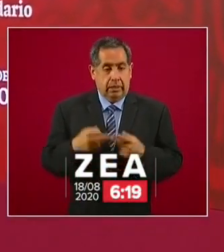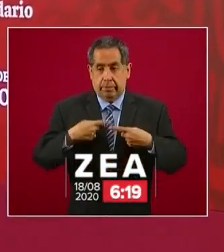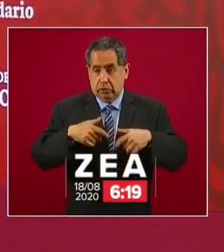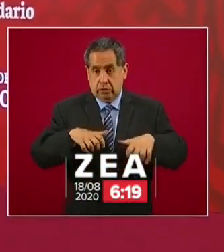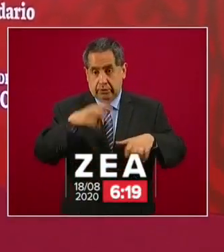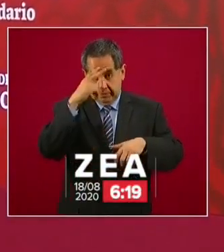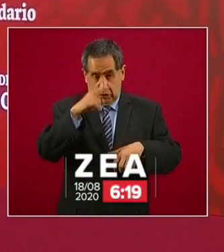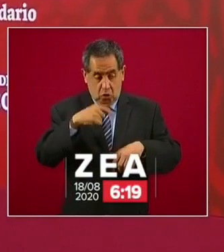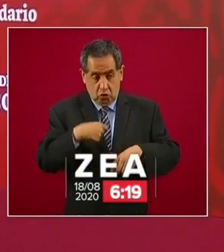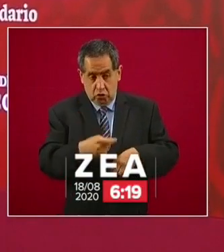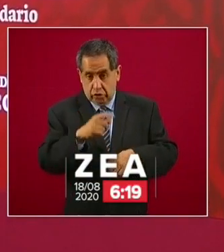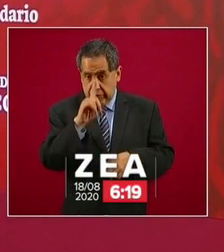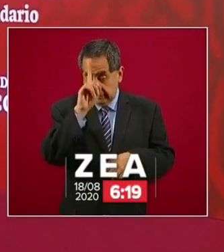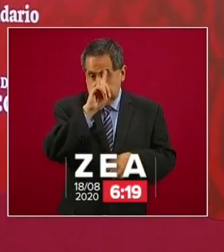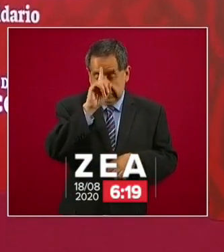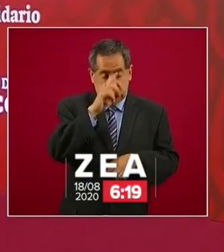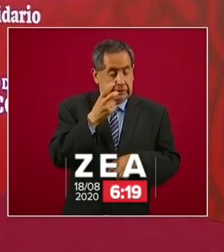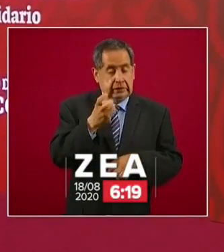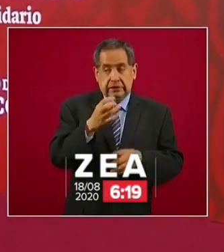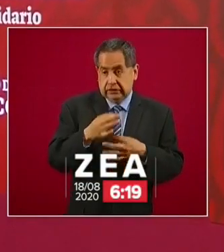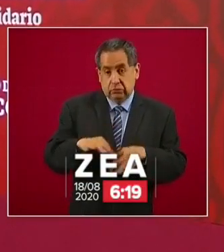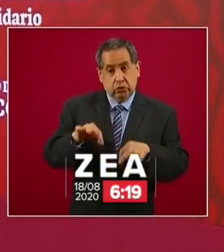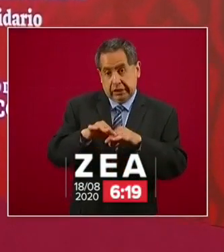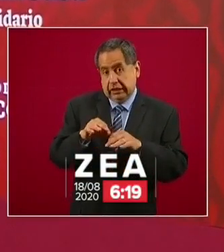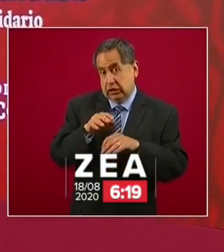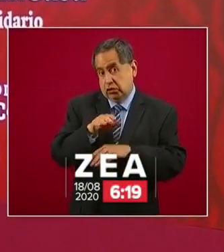asunto tan importante,